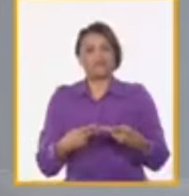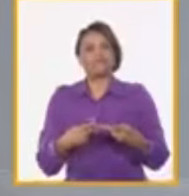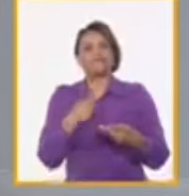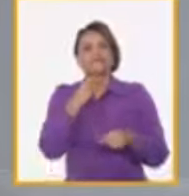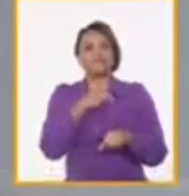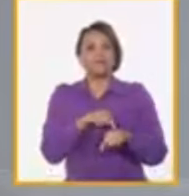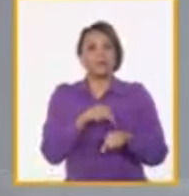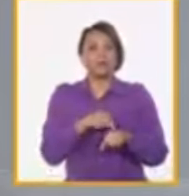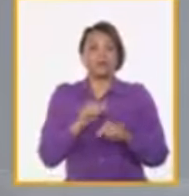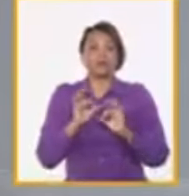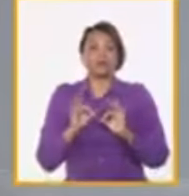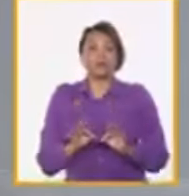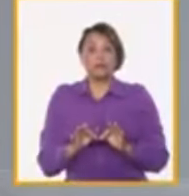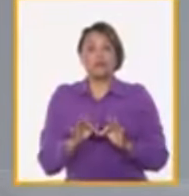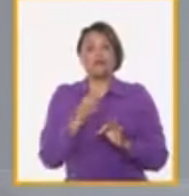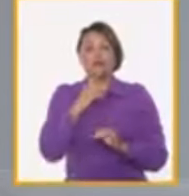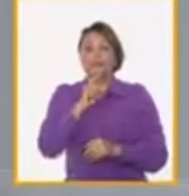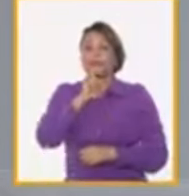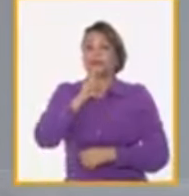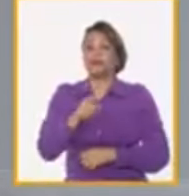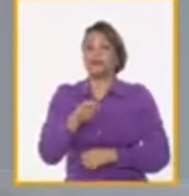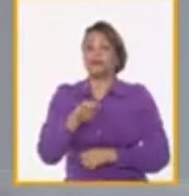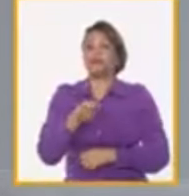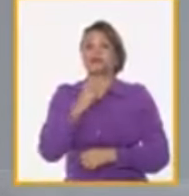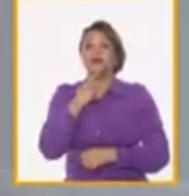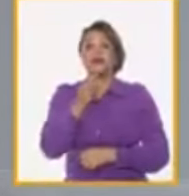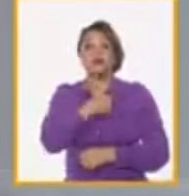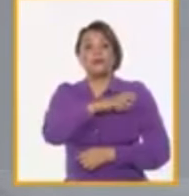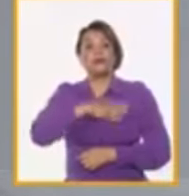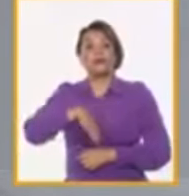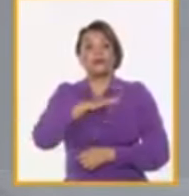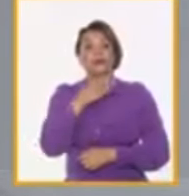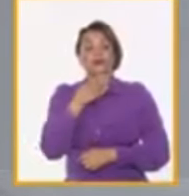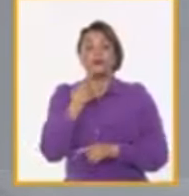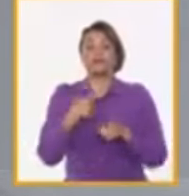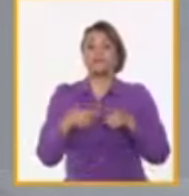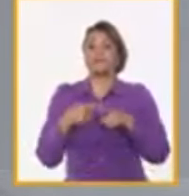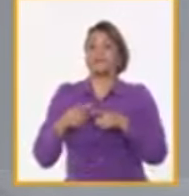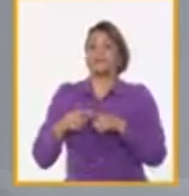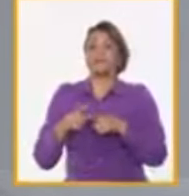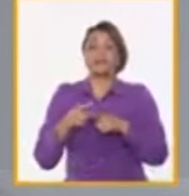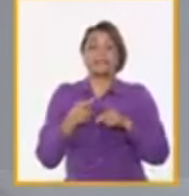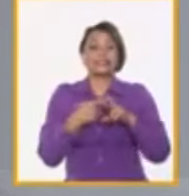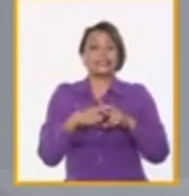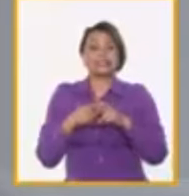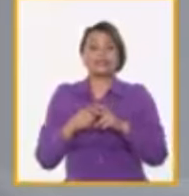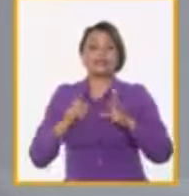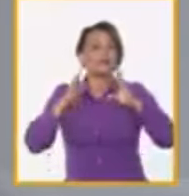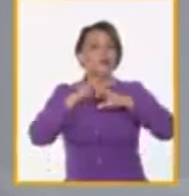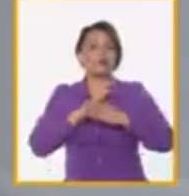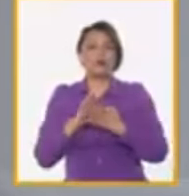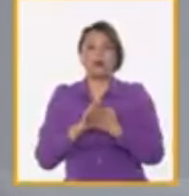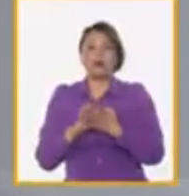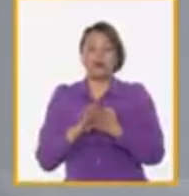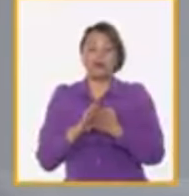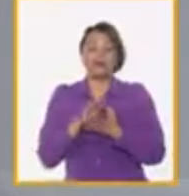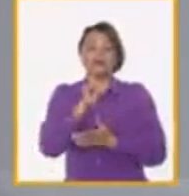momento bien tenso para el país, con déficit de recursos y con una contingencia energética,